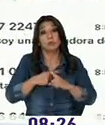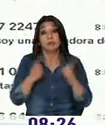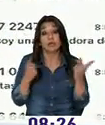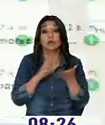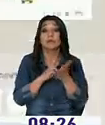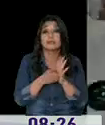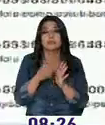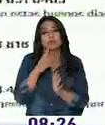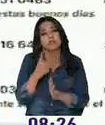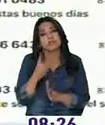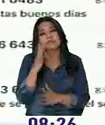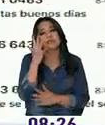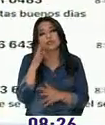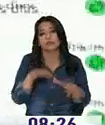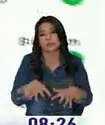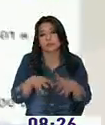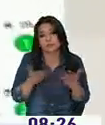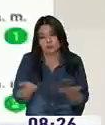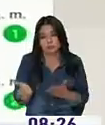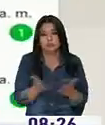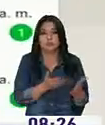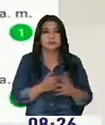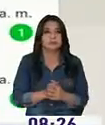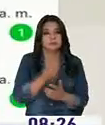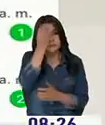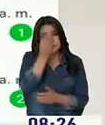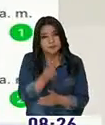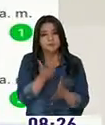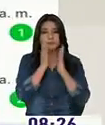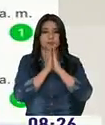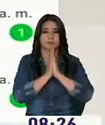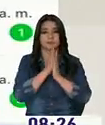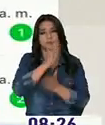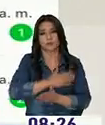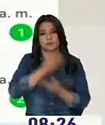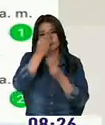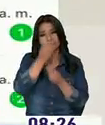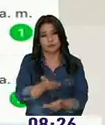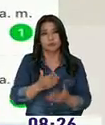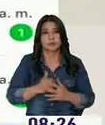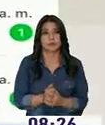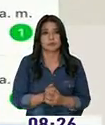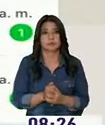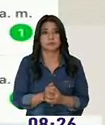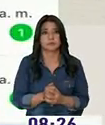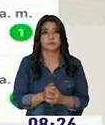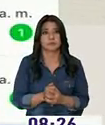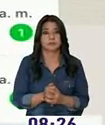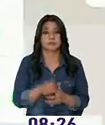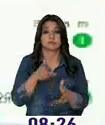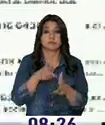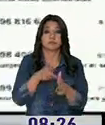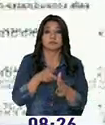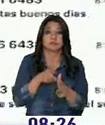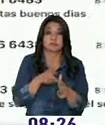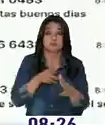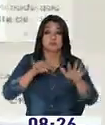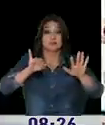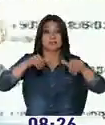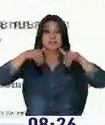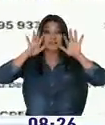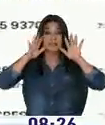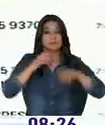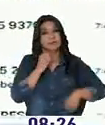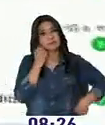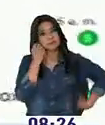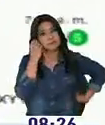vecino tiene 5 de estos. Buenos días, le pido informar la siguiente, estamos en un atascón de carros, 6 de diciembre. Ah, pero esto fue hace